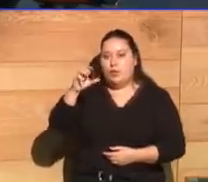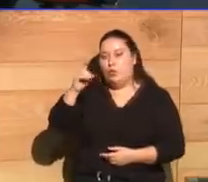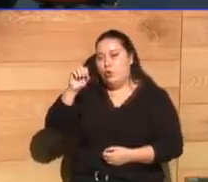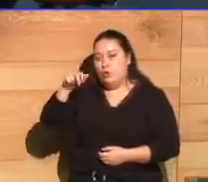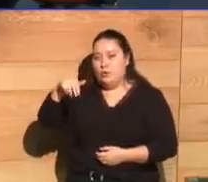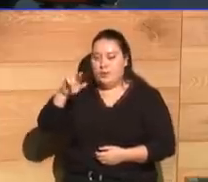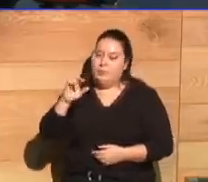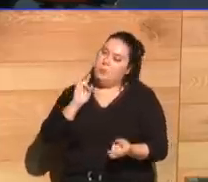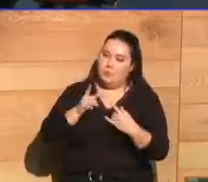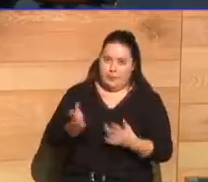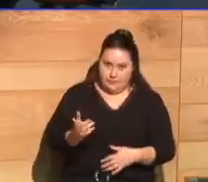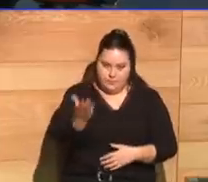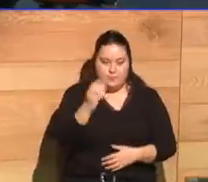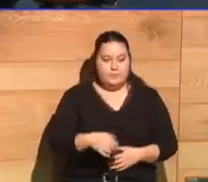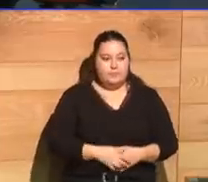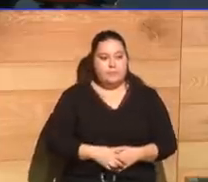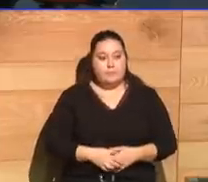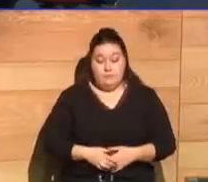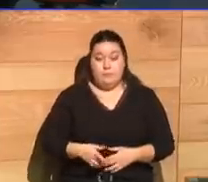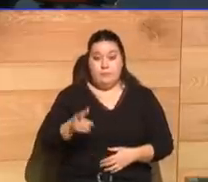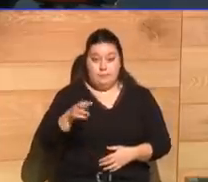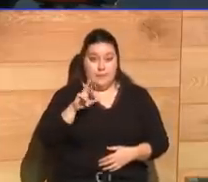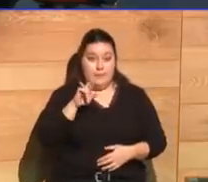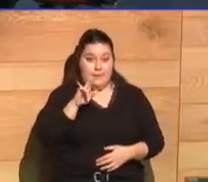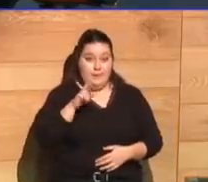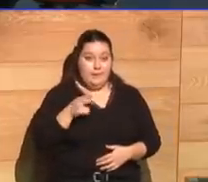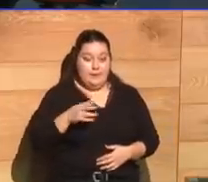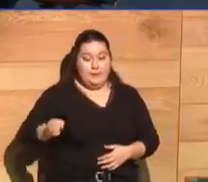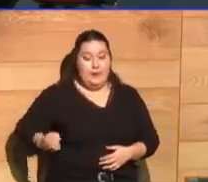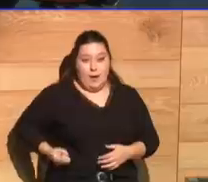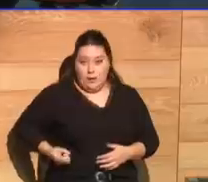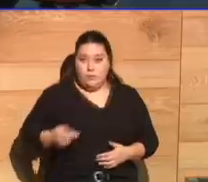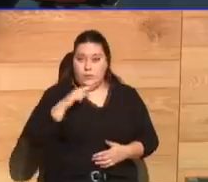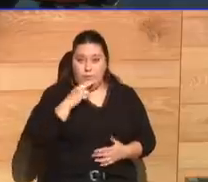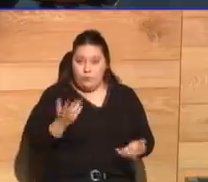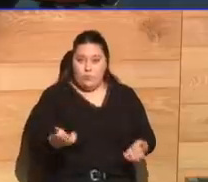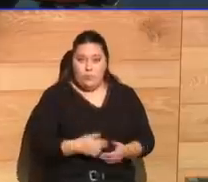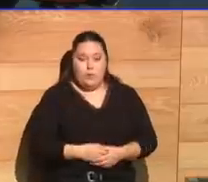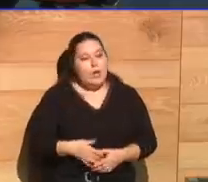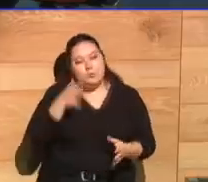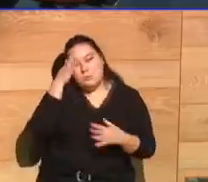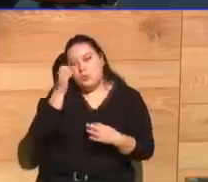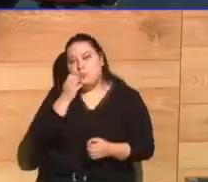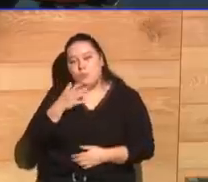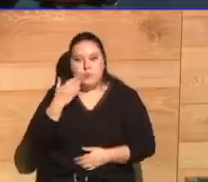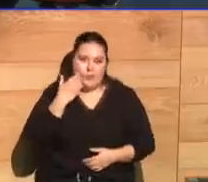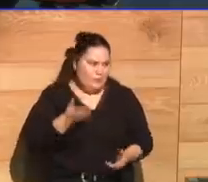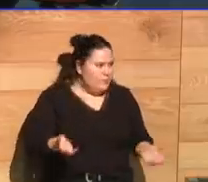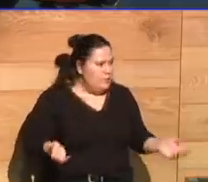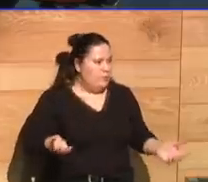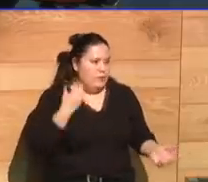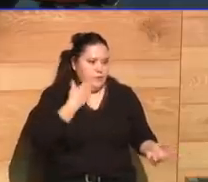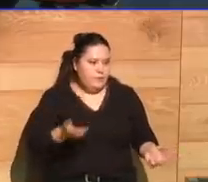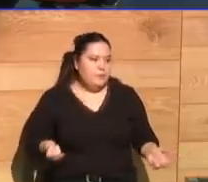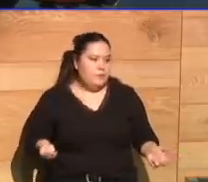llamarle. Así que Richard Donner estaba cagando. ¿Cuándo suena el teléfono? Este detalle es que es feo. De